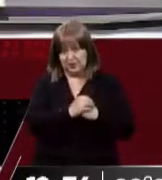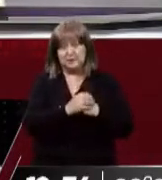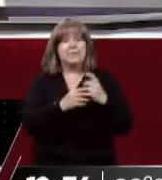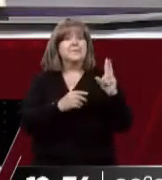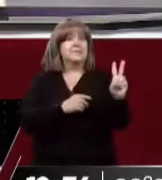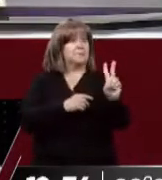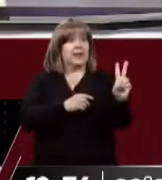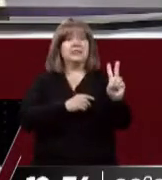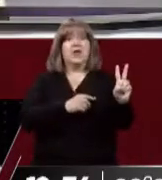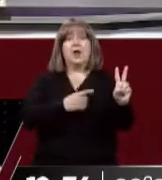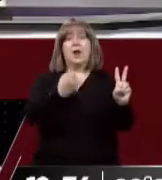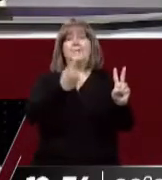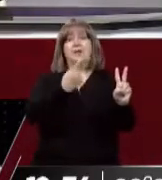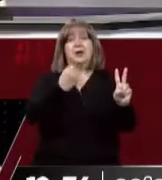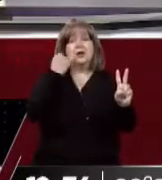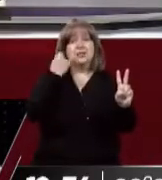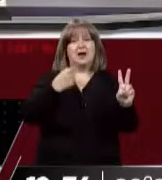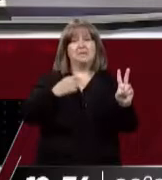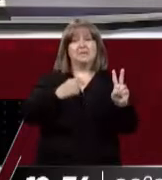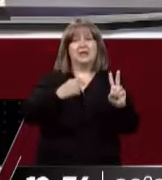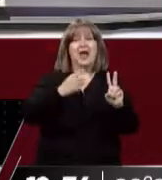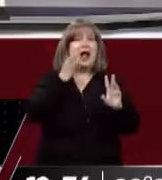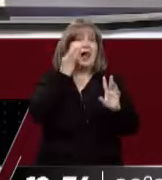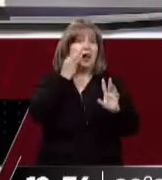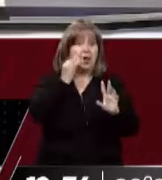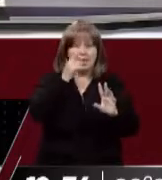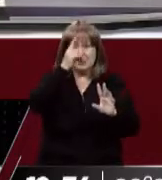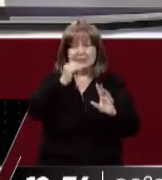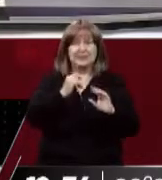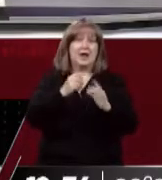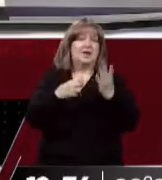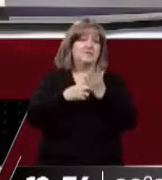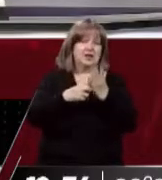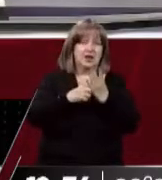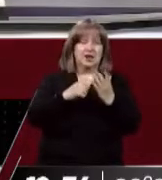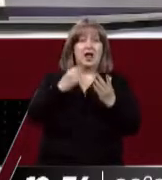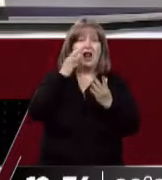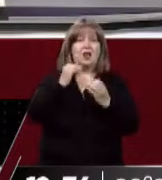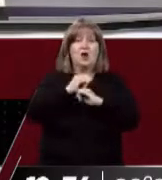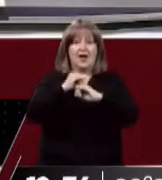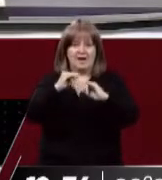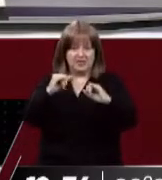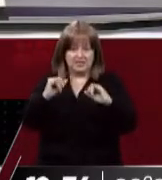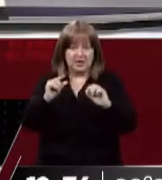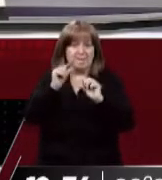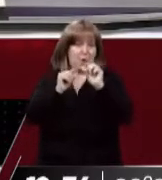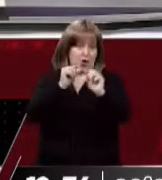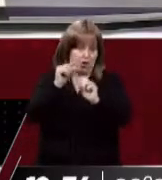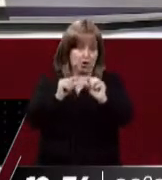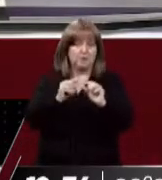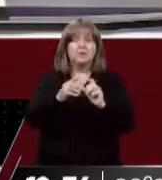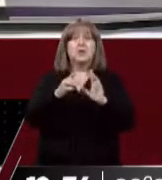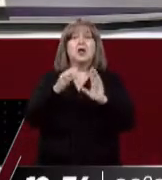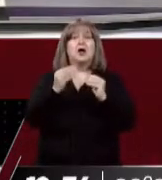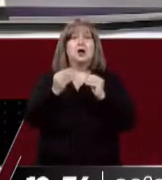primeros trascendidos respecto de las noticias de que hubo ataques previos son intentos de atentados previos y